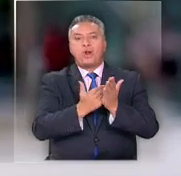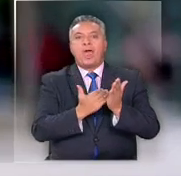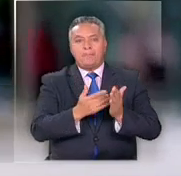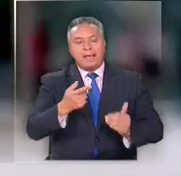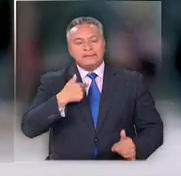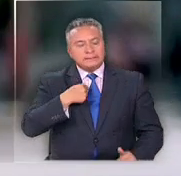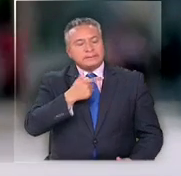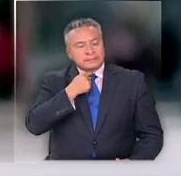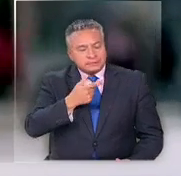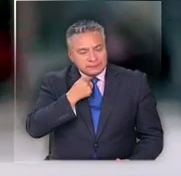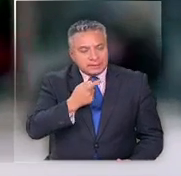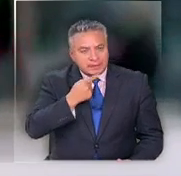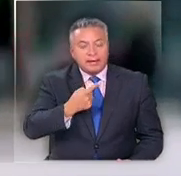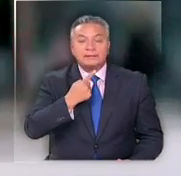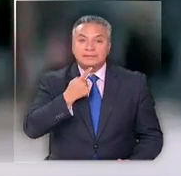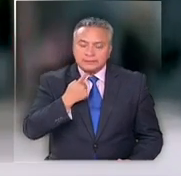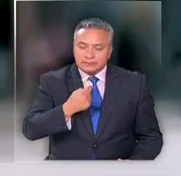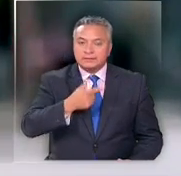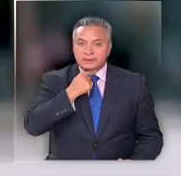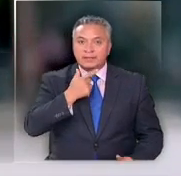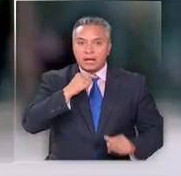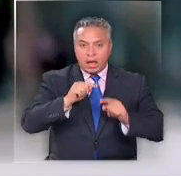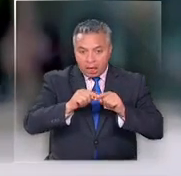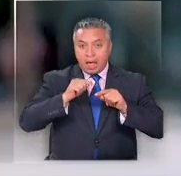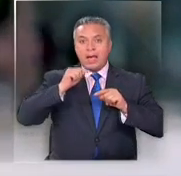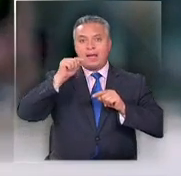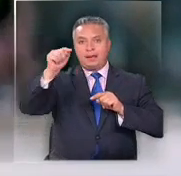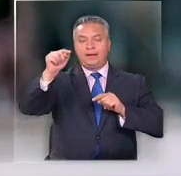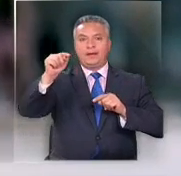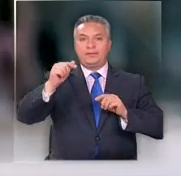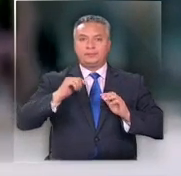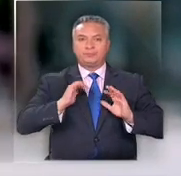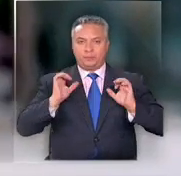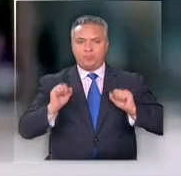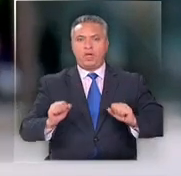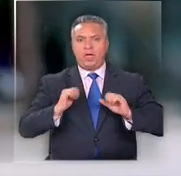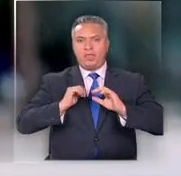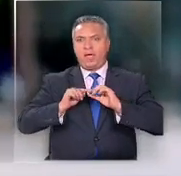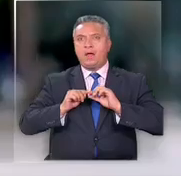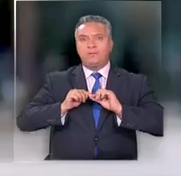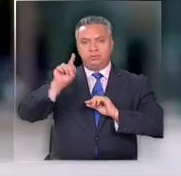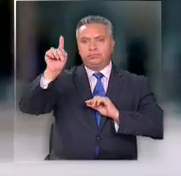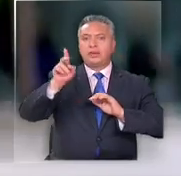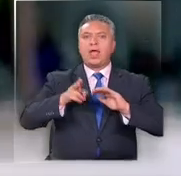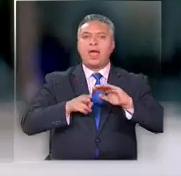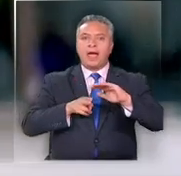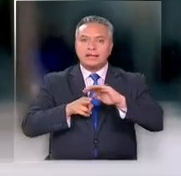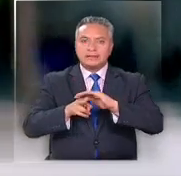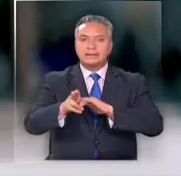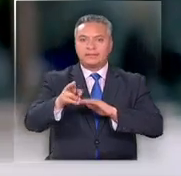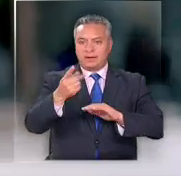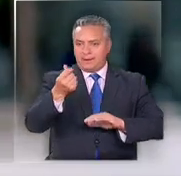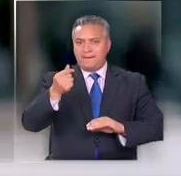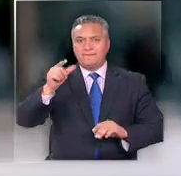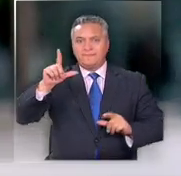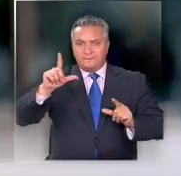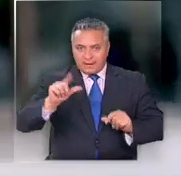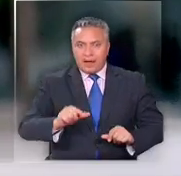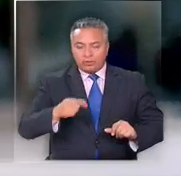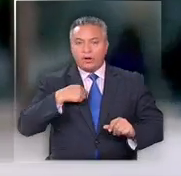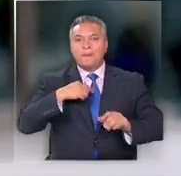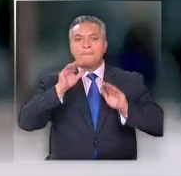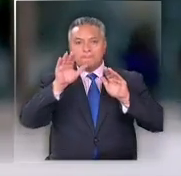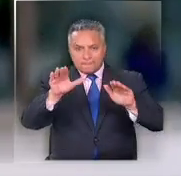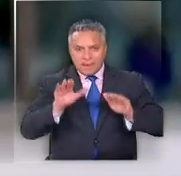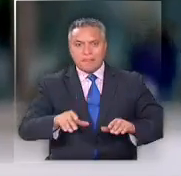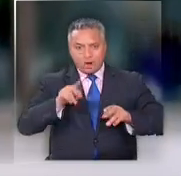poder llegar al espacio de forma accesible, de bajo recurso, tratar de hacer lo mismo que se